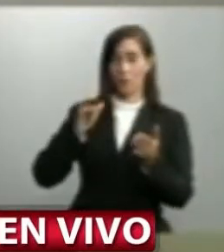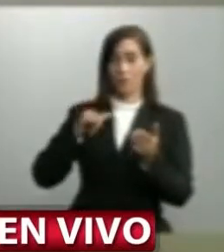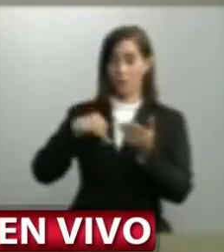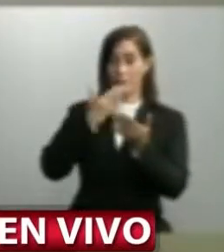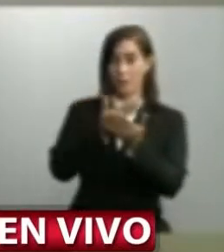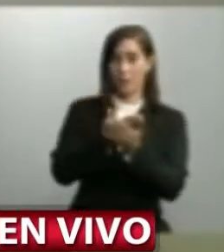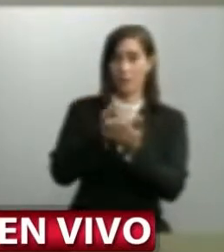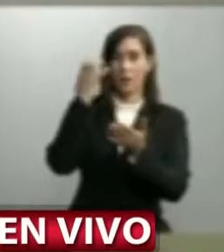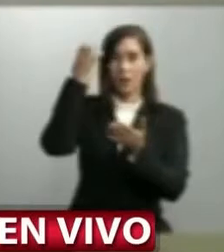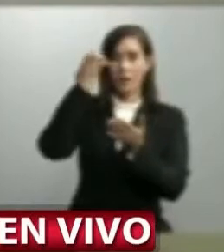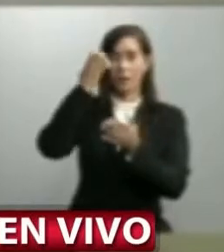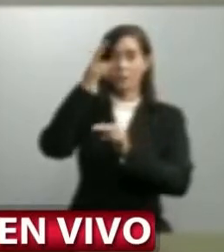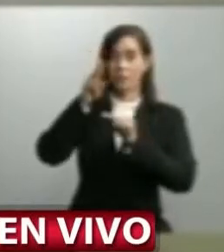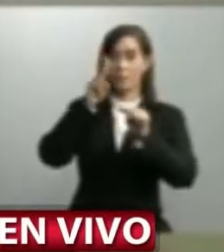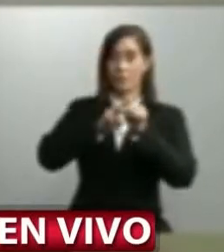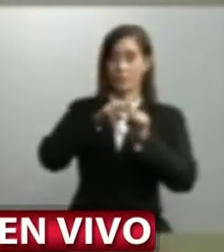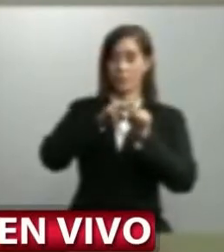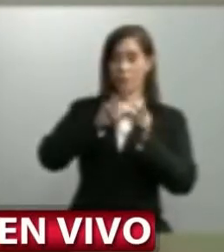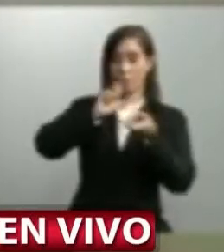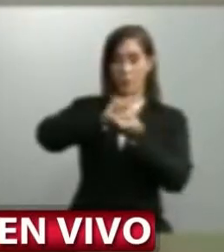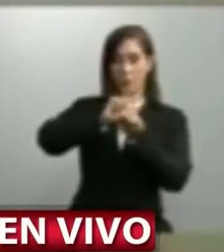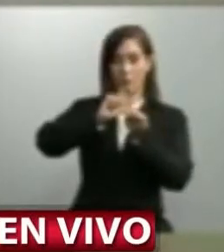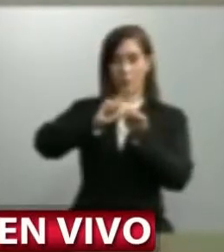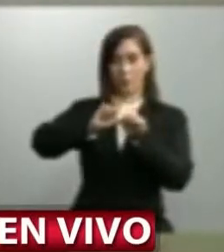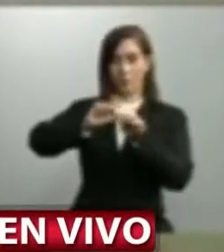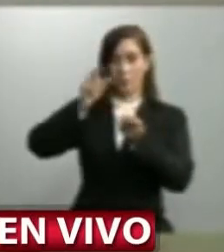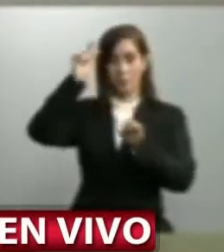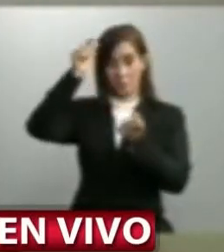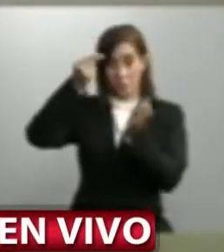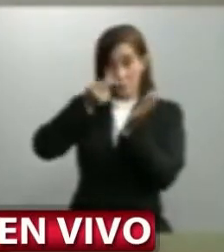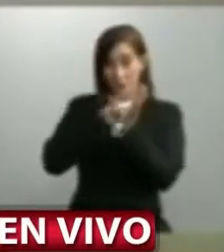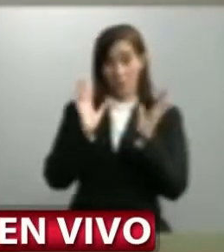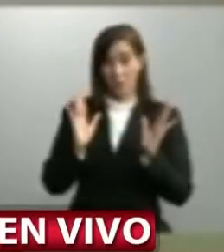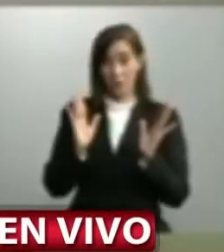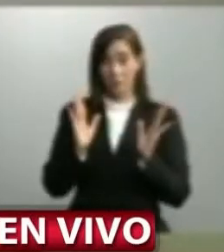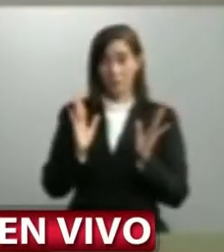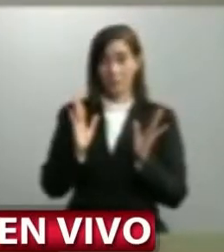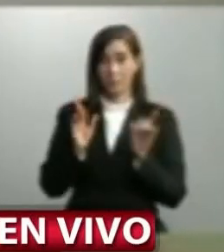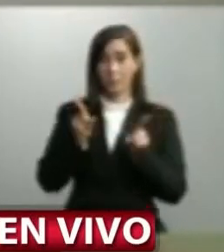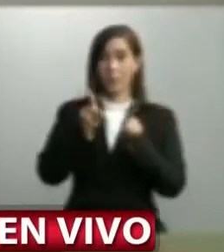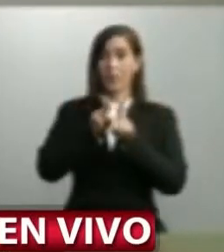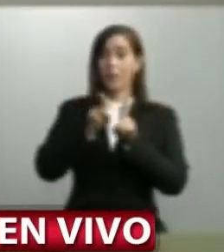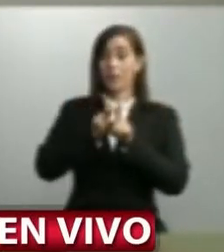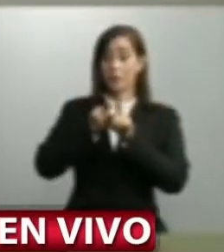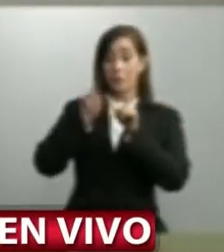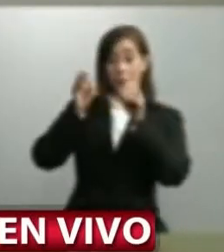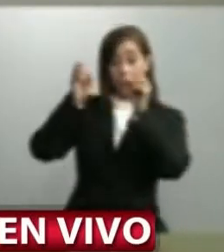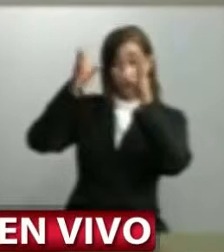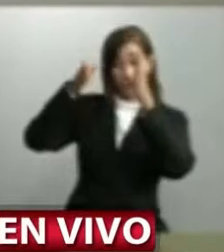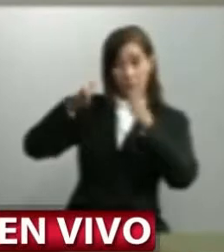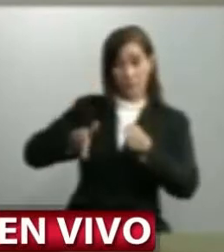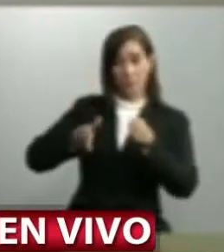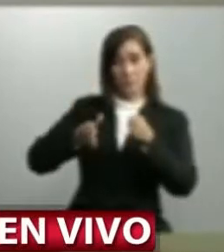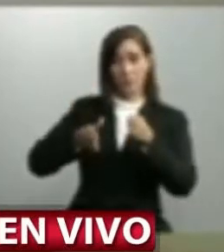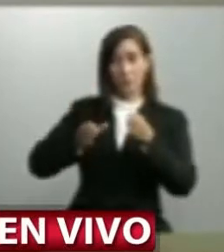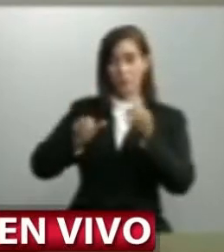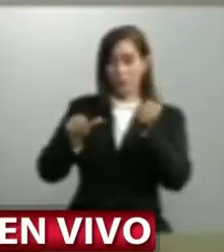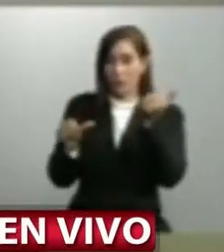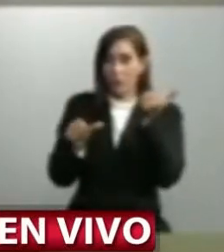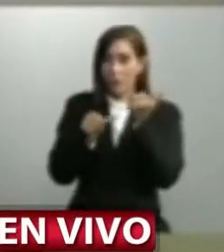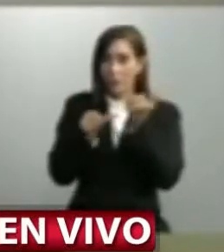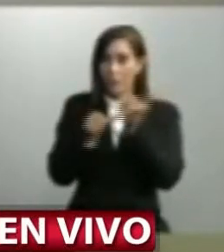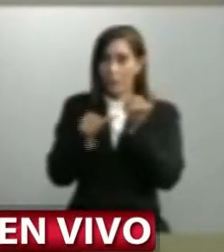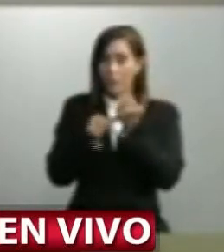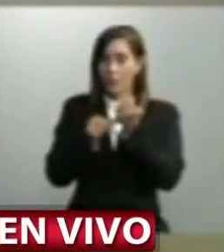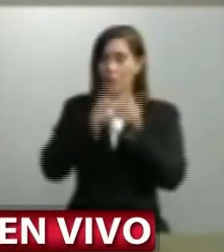para ser promovidos de curso o graduarse. Esto sin contar el personal docente y los colaboradores que trabajan